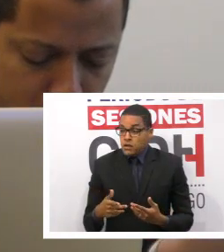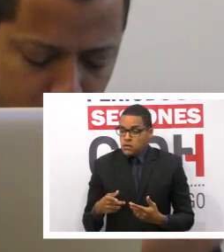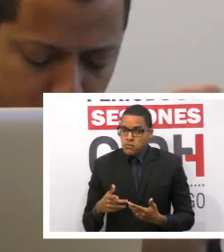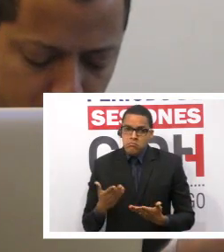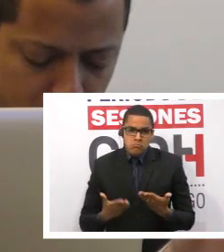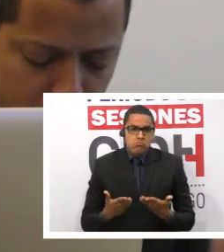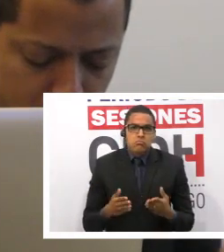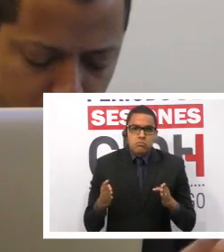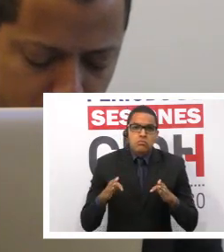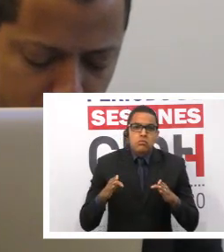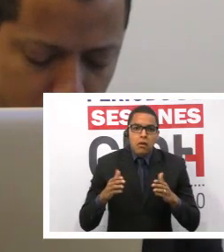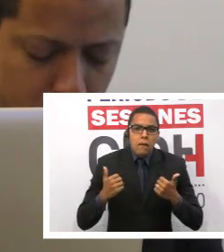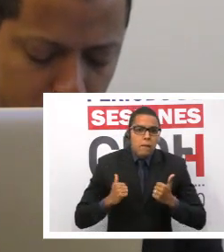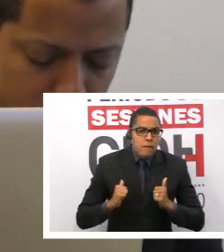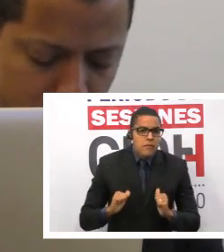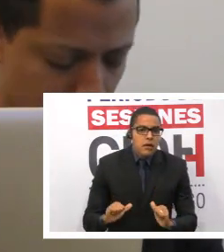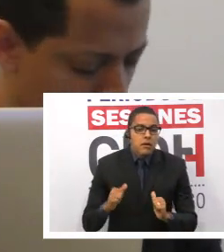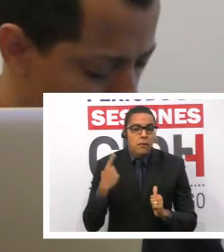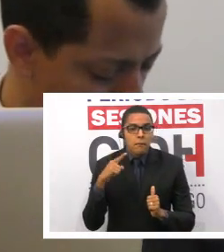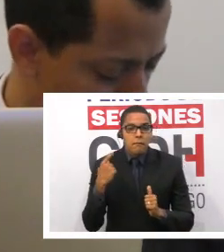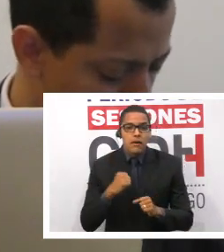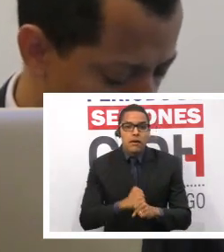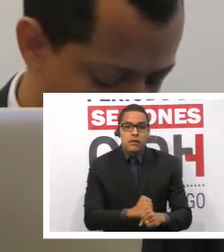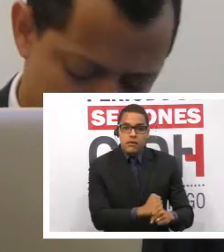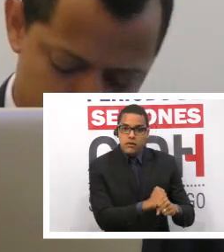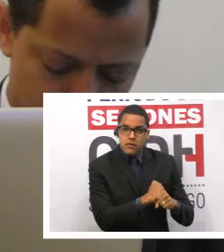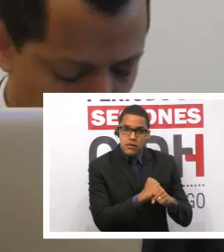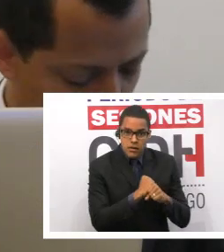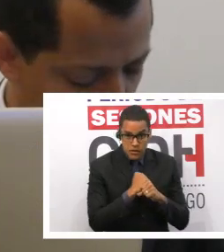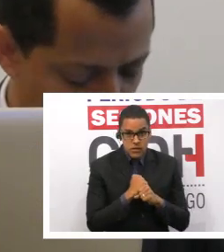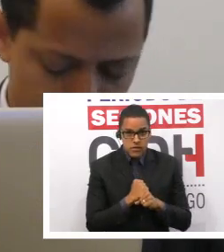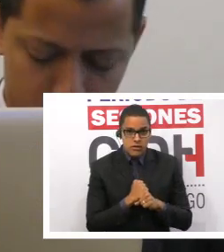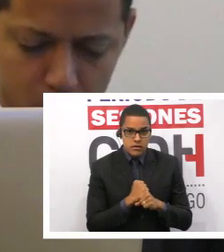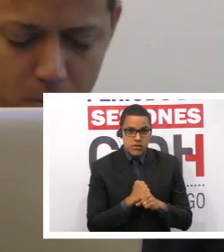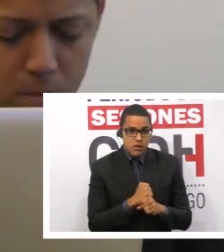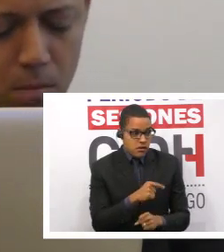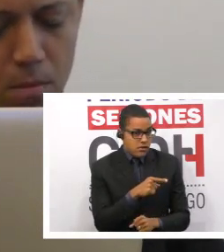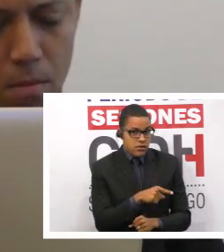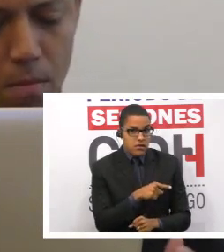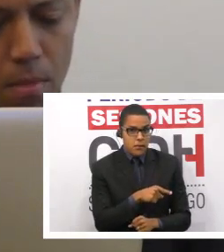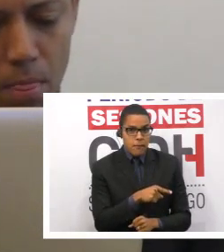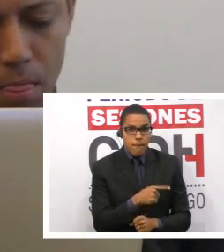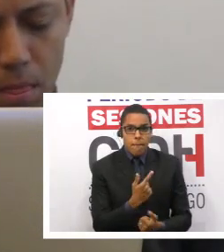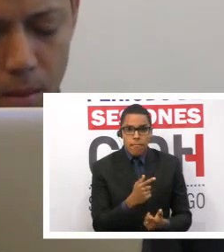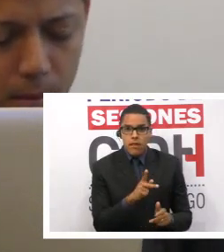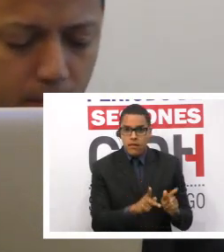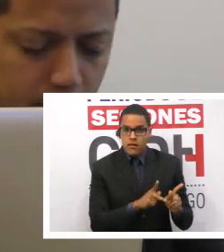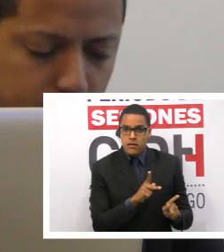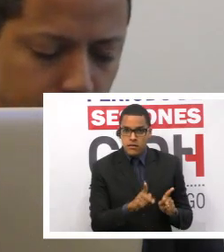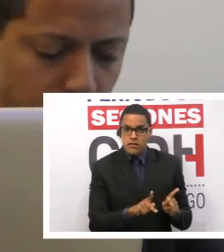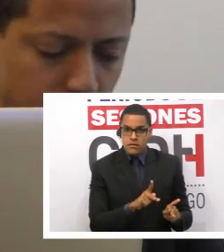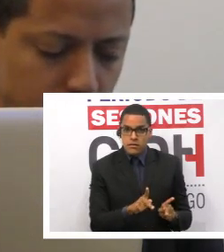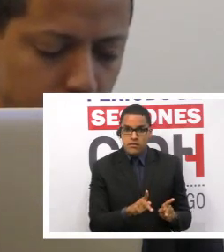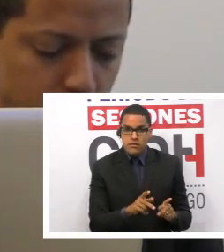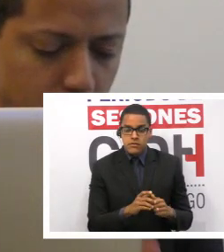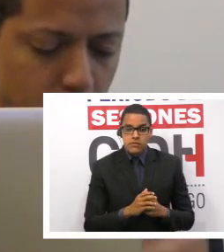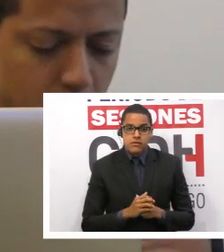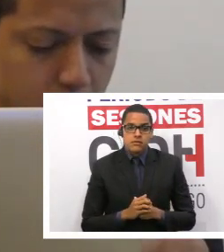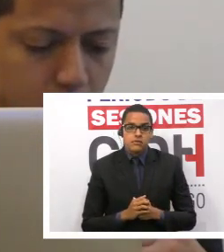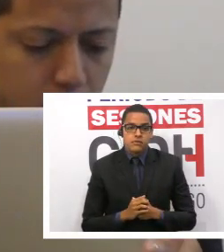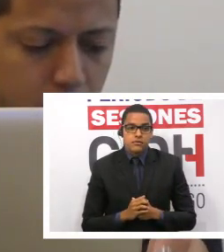esencial básico de los derechos en la idea de que existe un derecho a un mínimo vital y que entonces